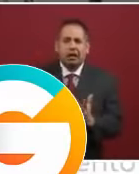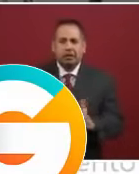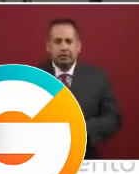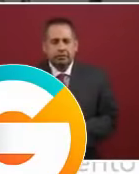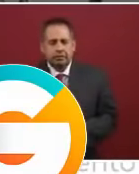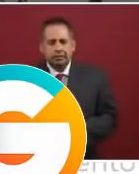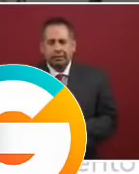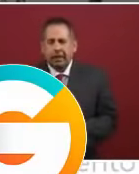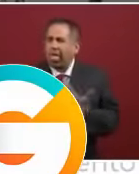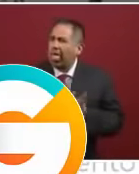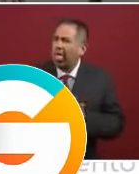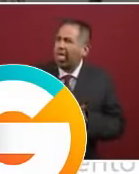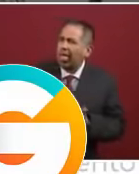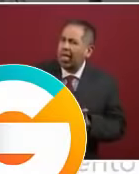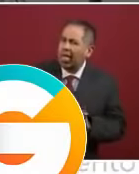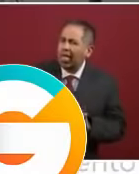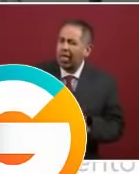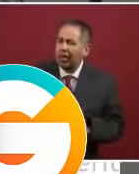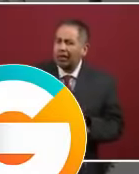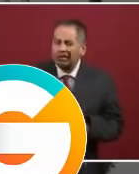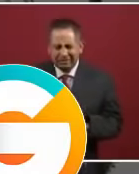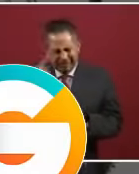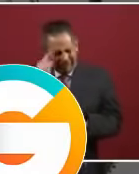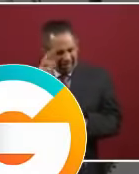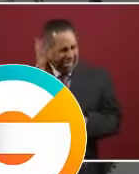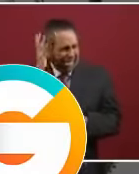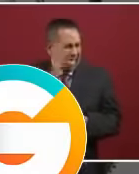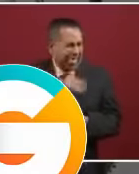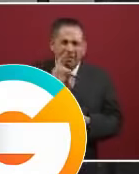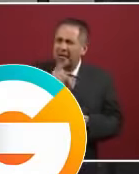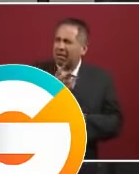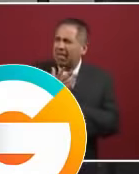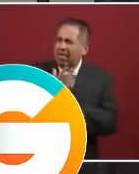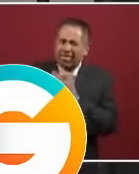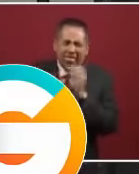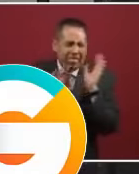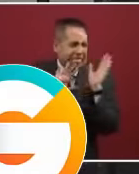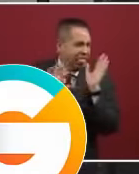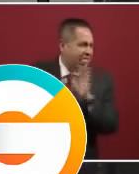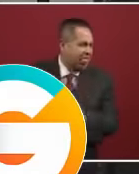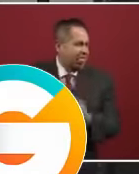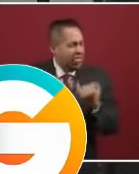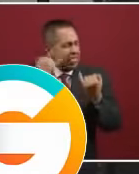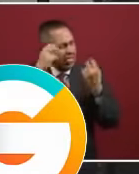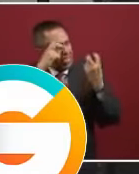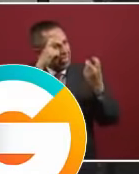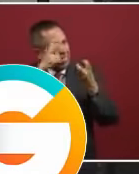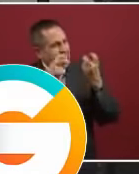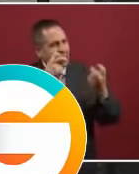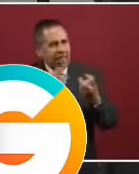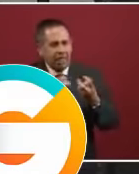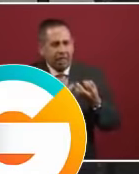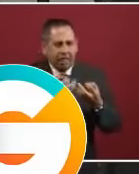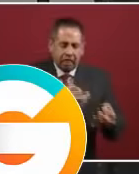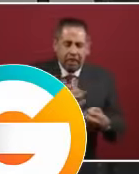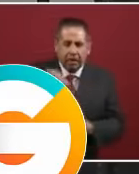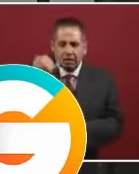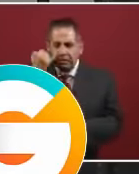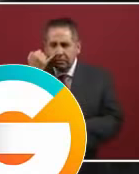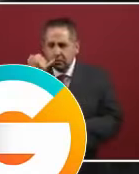Decepcionado, intento fugarme en algo, ¿no? Intento calmar ese dolor, ¿no? Y recurro a la cocaína en